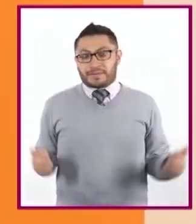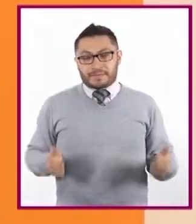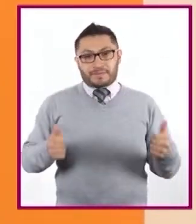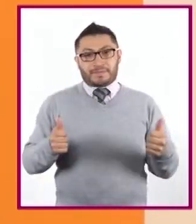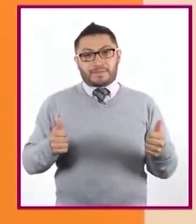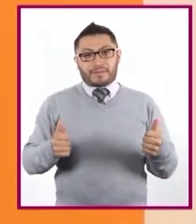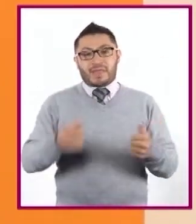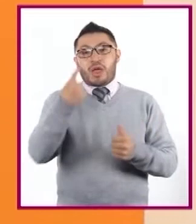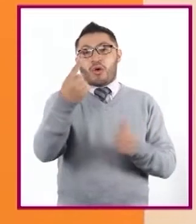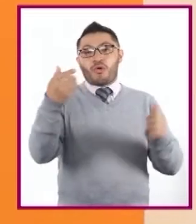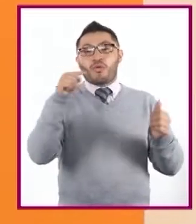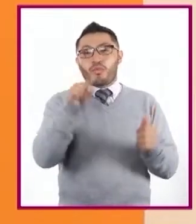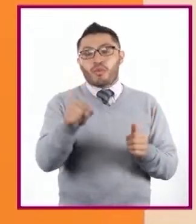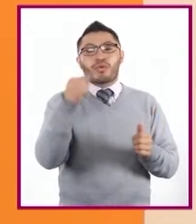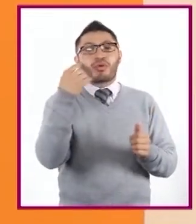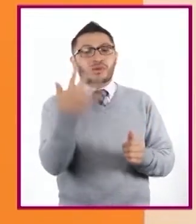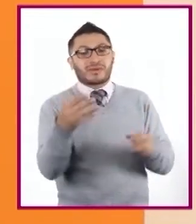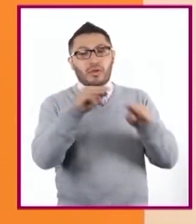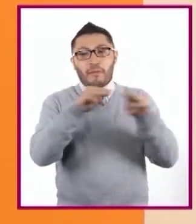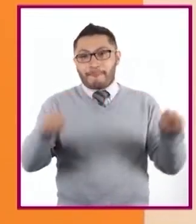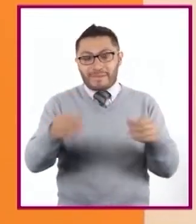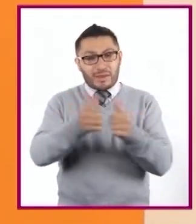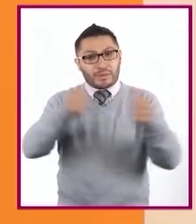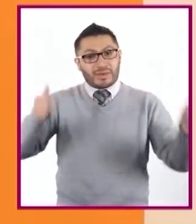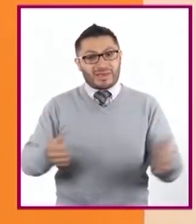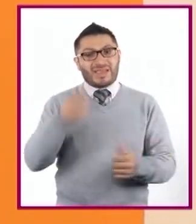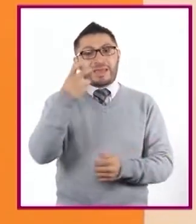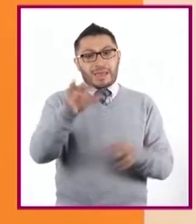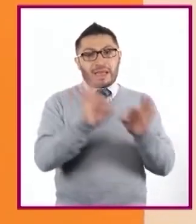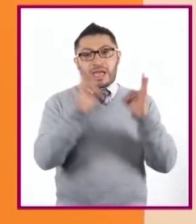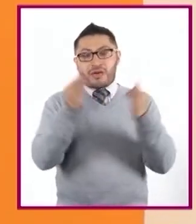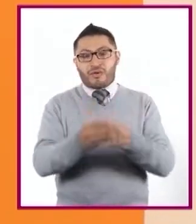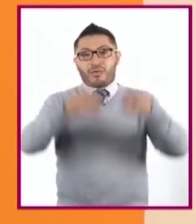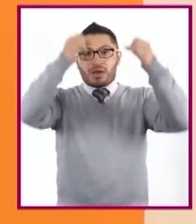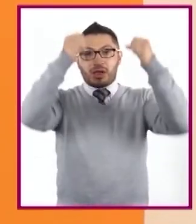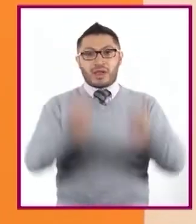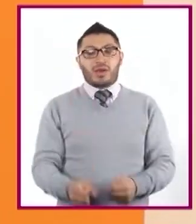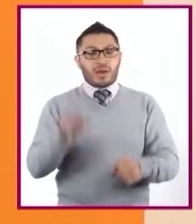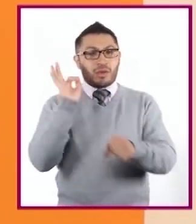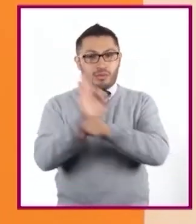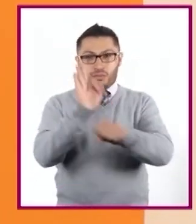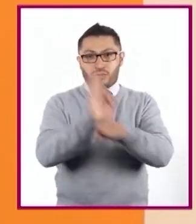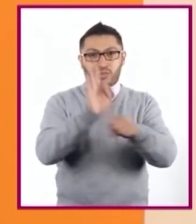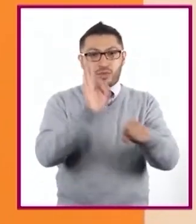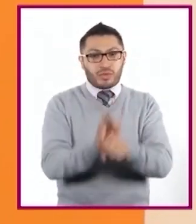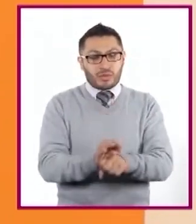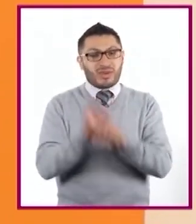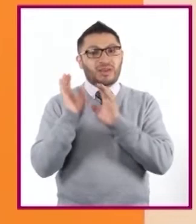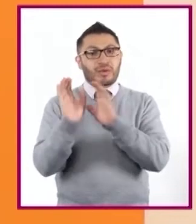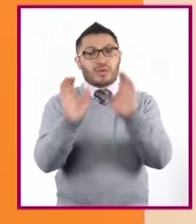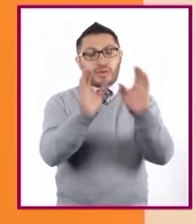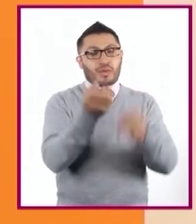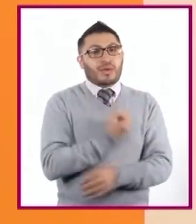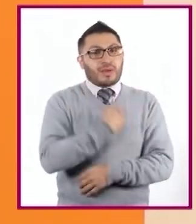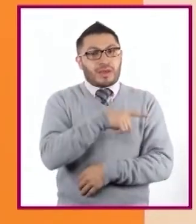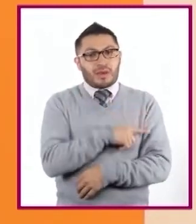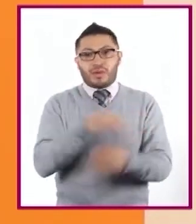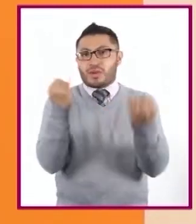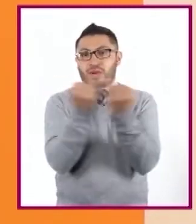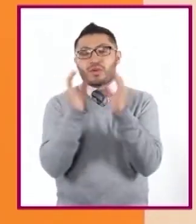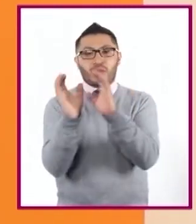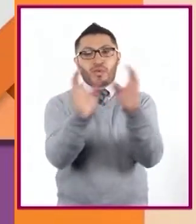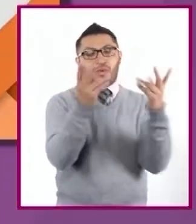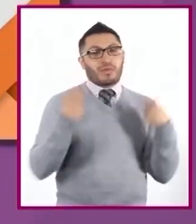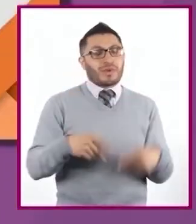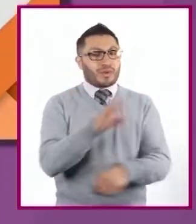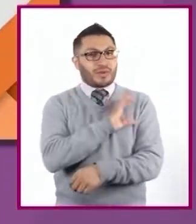alejados 1.5 metros de las personas. De esa manera, garantizaremos estar protegidos, conservar la salud y cuidar a los que más